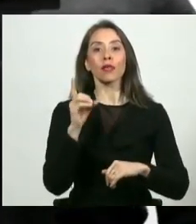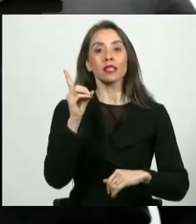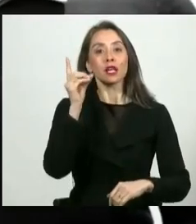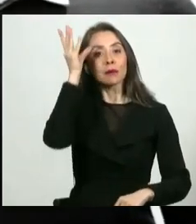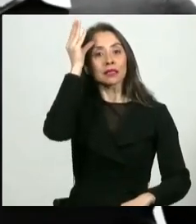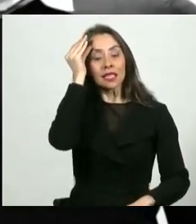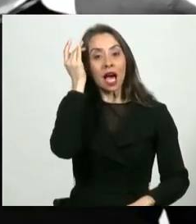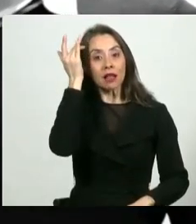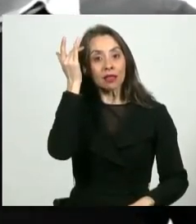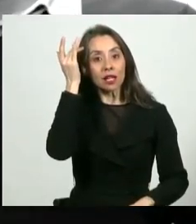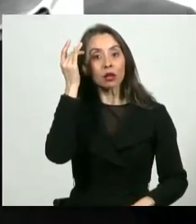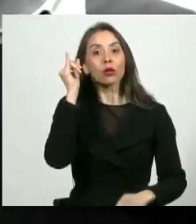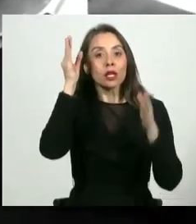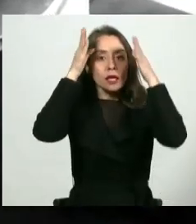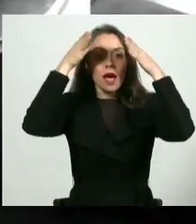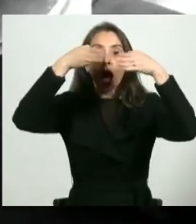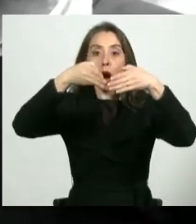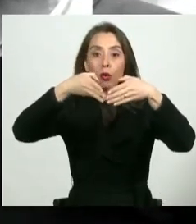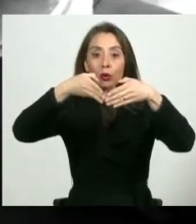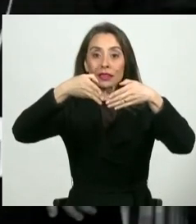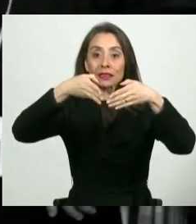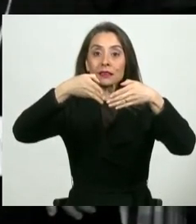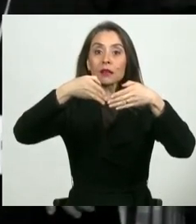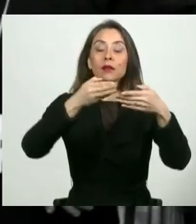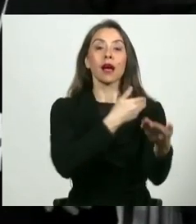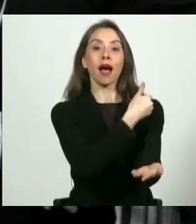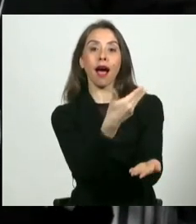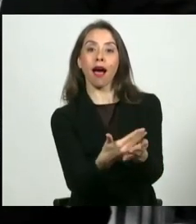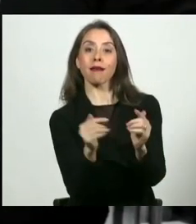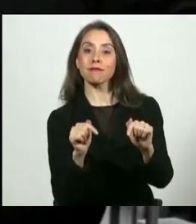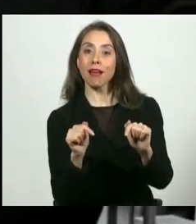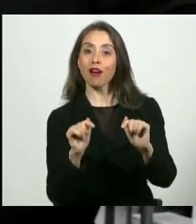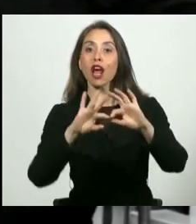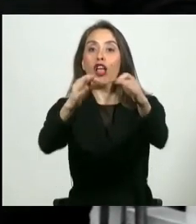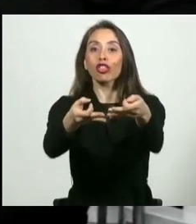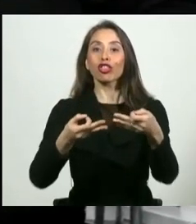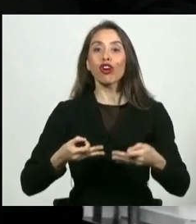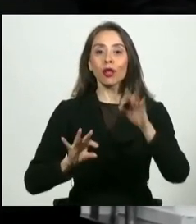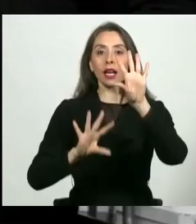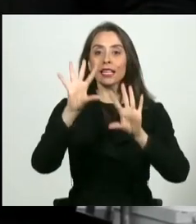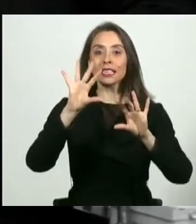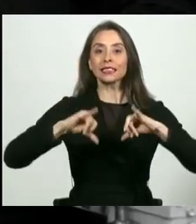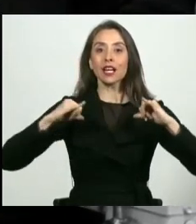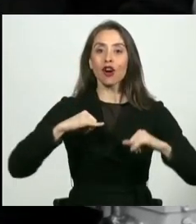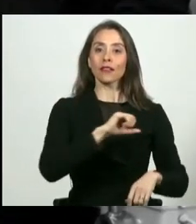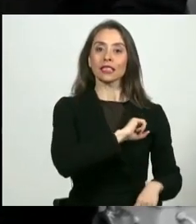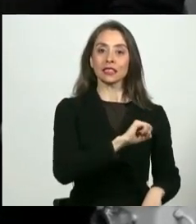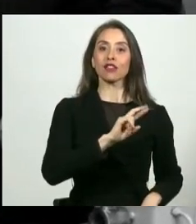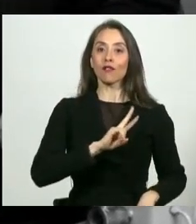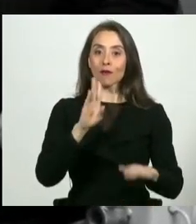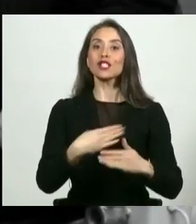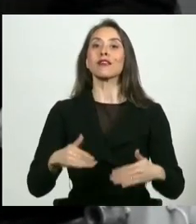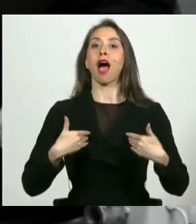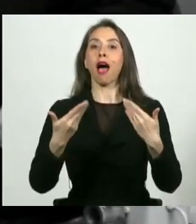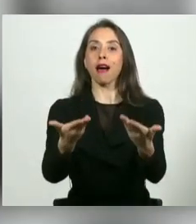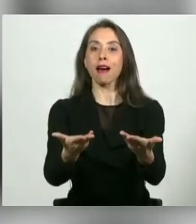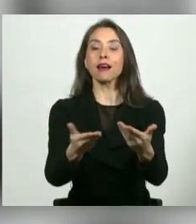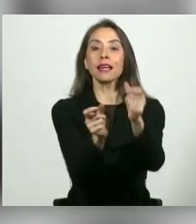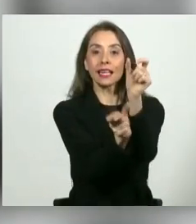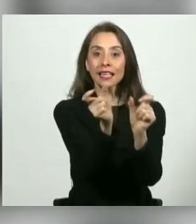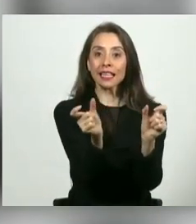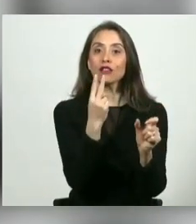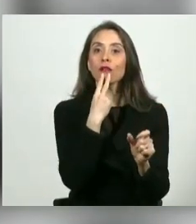intelectual y del espectro autistas, que hasta la fecha ha beneficiado un total de 15 jóvenes en Santiago y Valparaíso, los que han